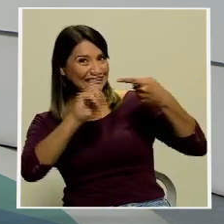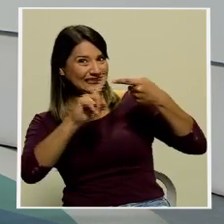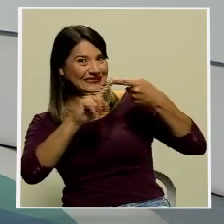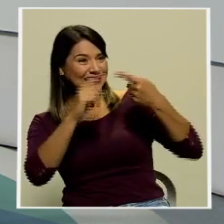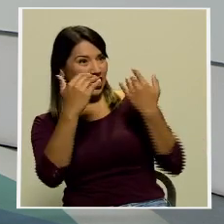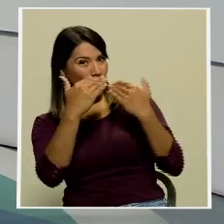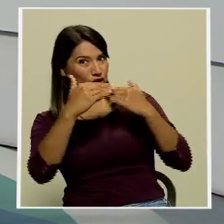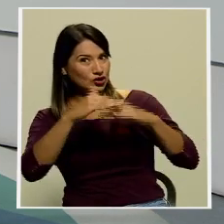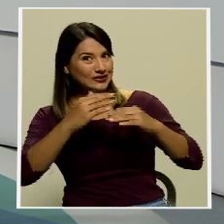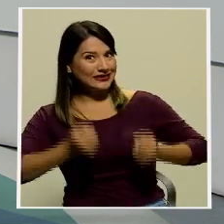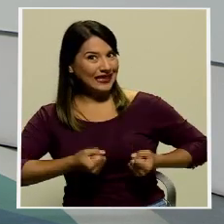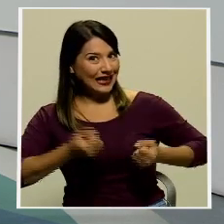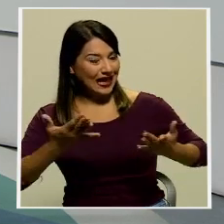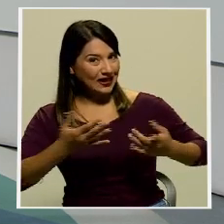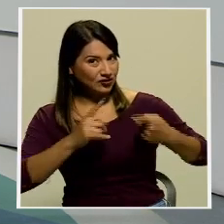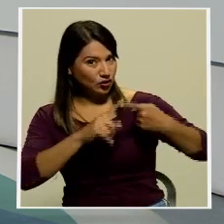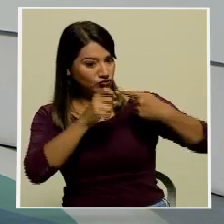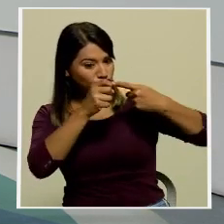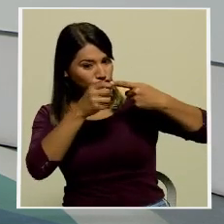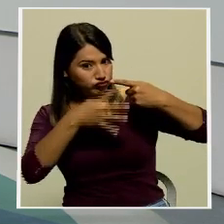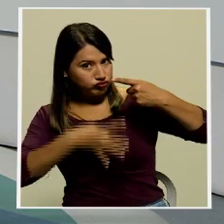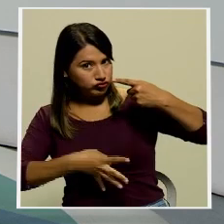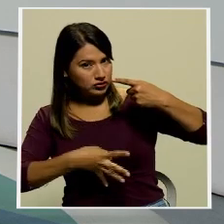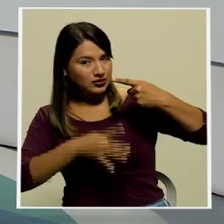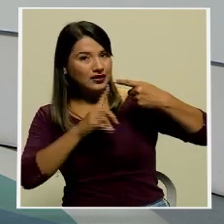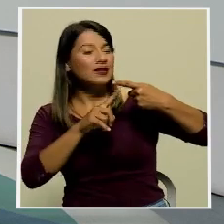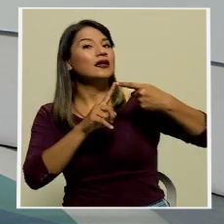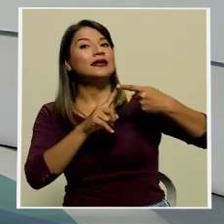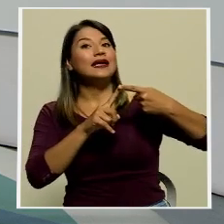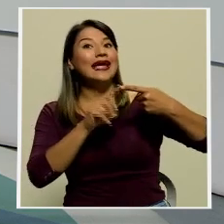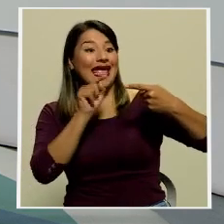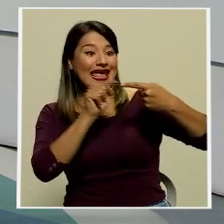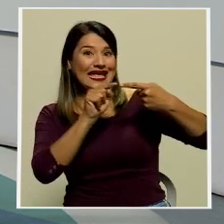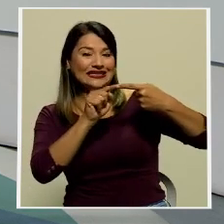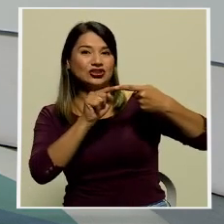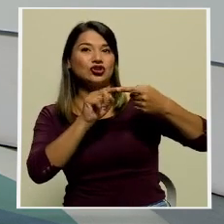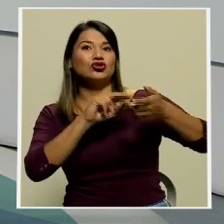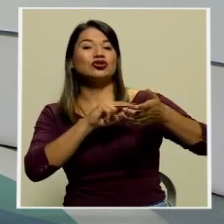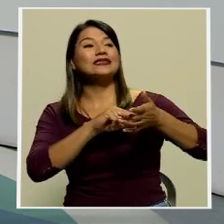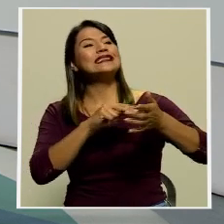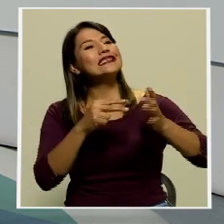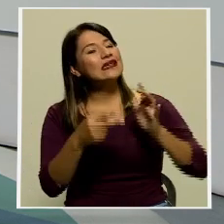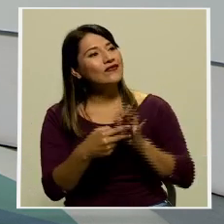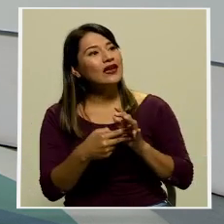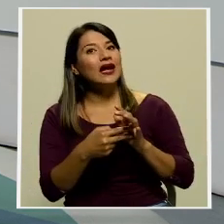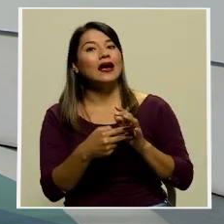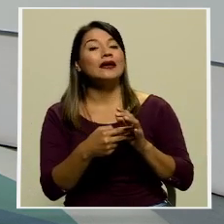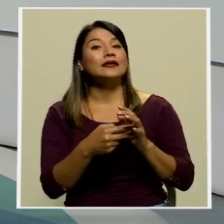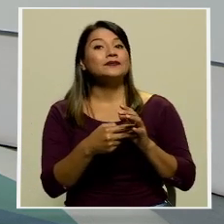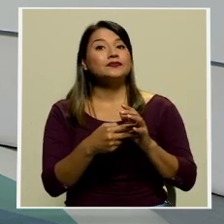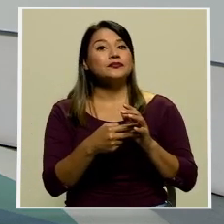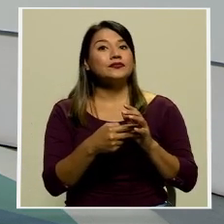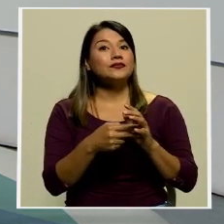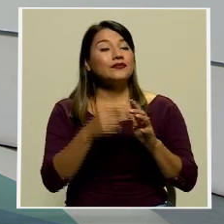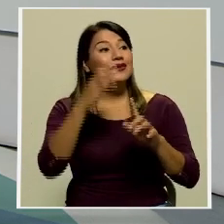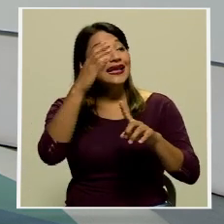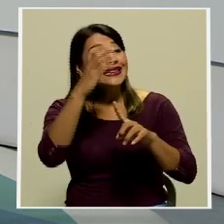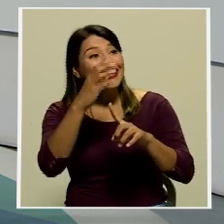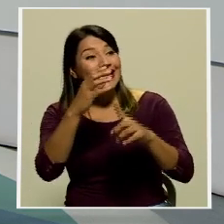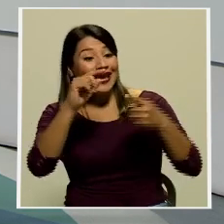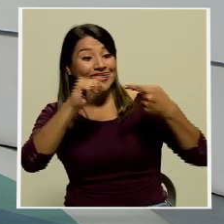Según usted decía, esto va a representar de cada 10 colones que tenemos que ahorrar, 6.